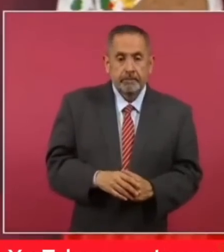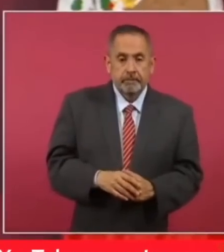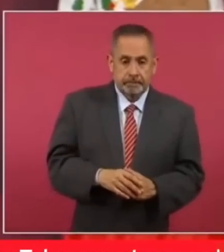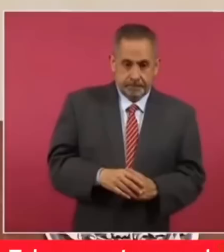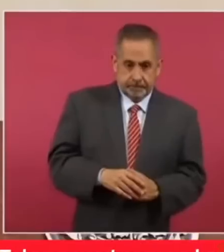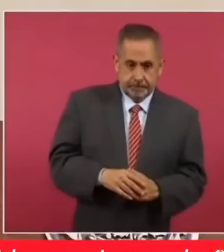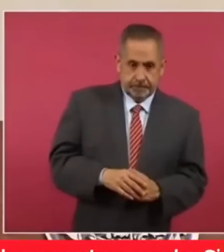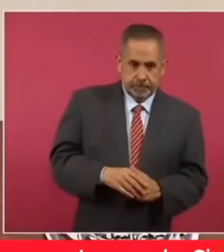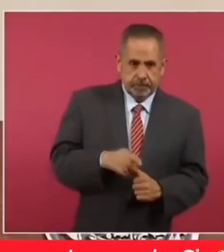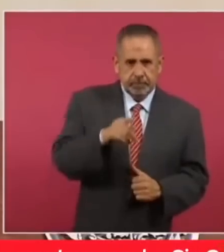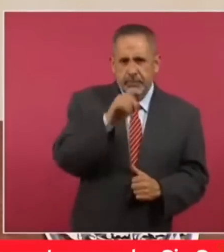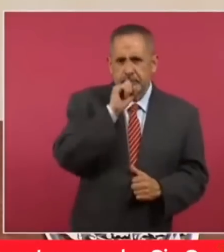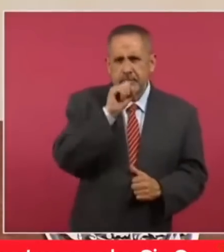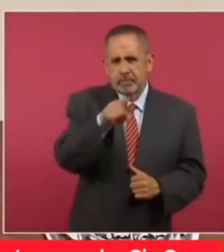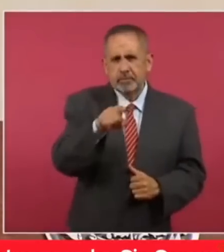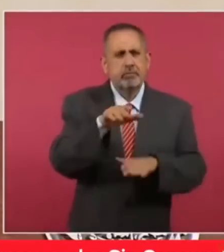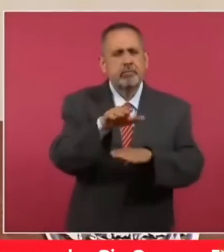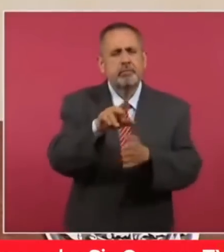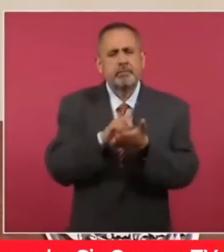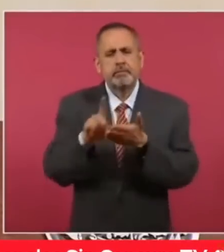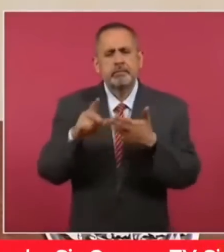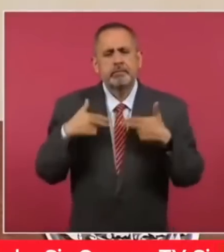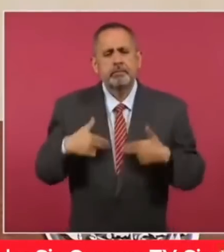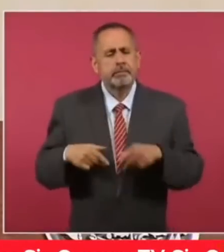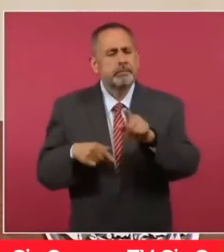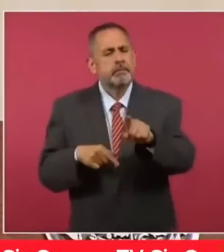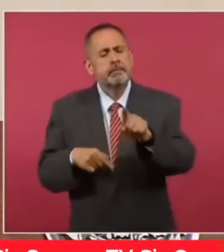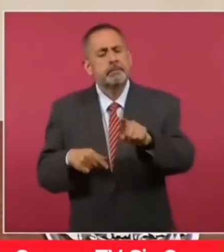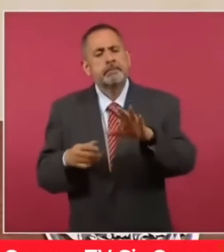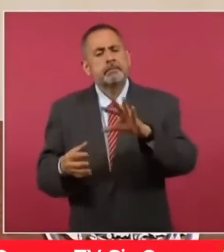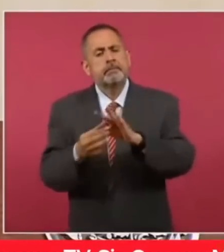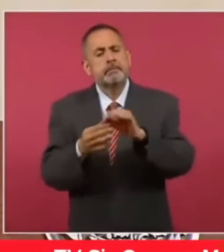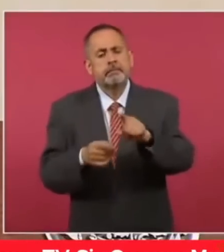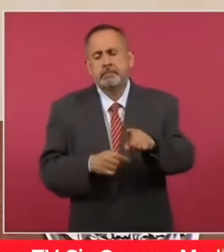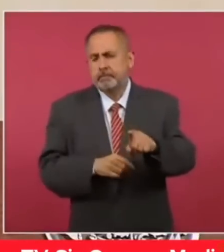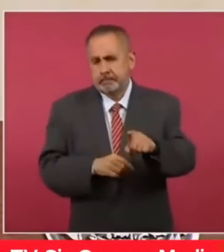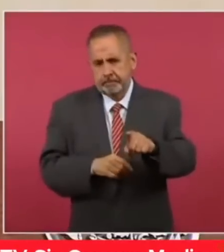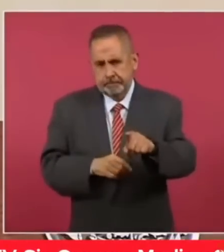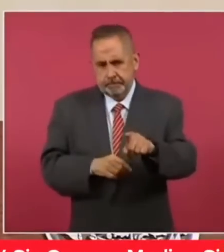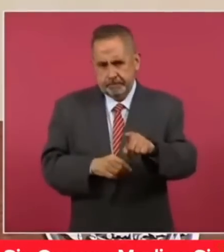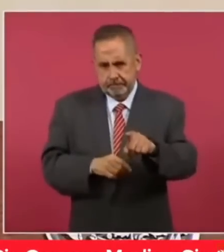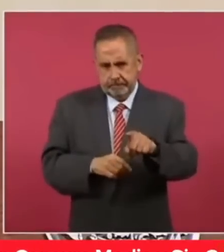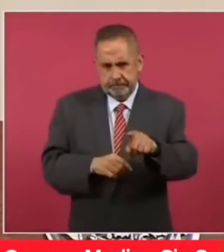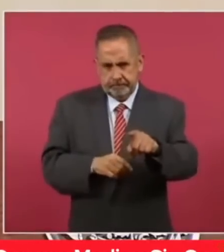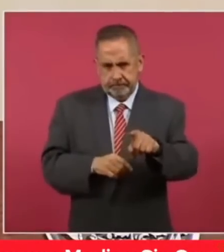Hay algo que tiene que ver también con derechos humanos. A los